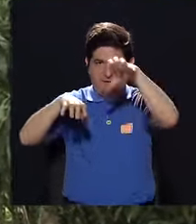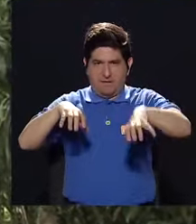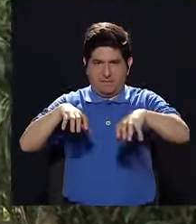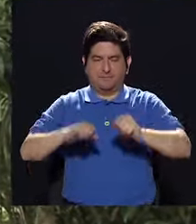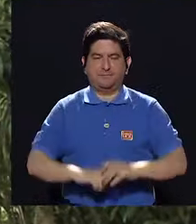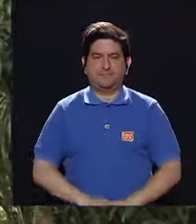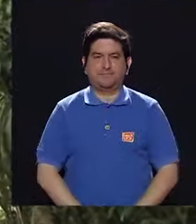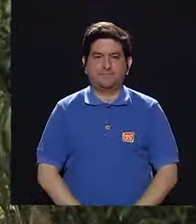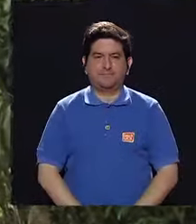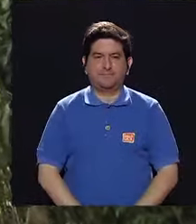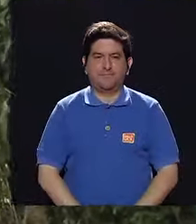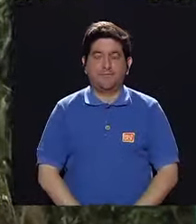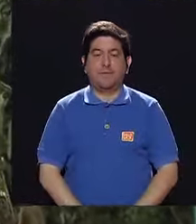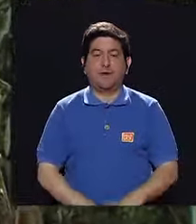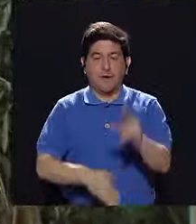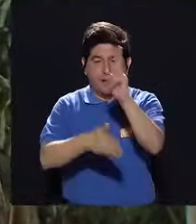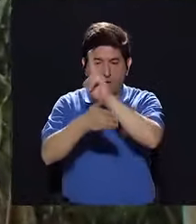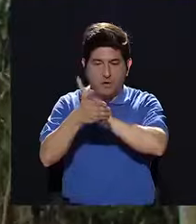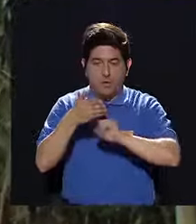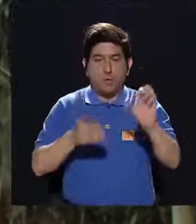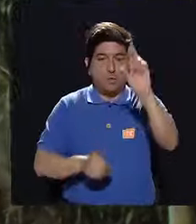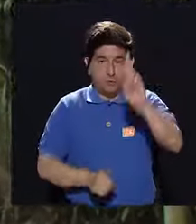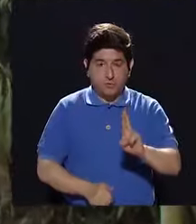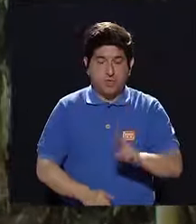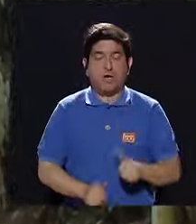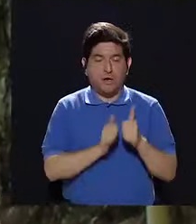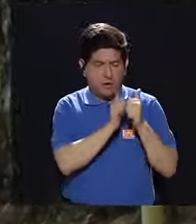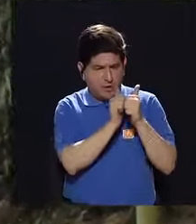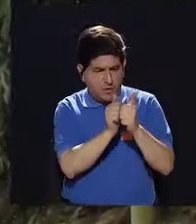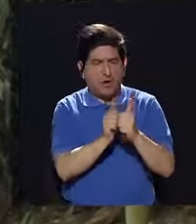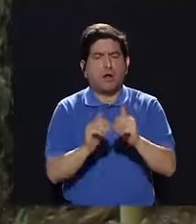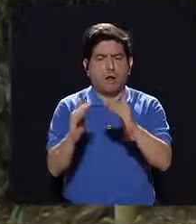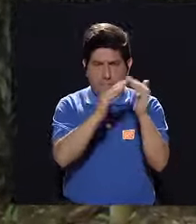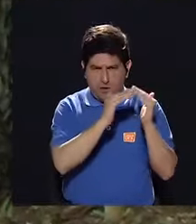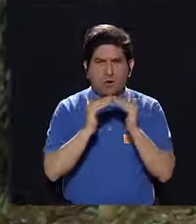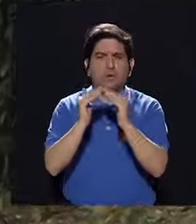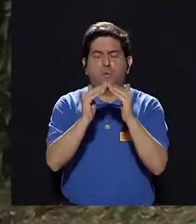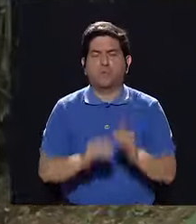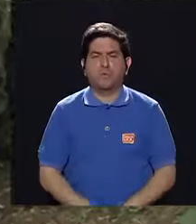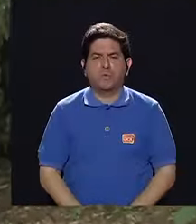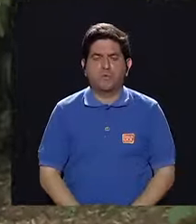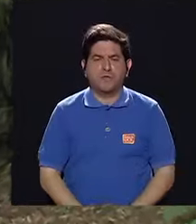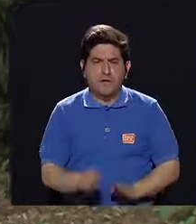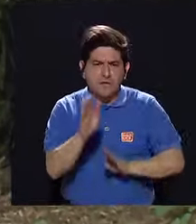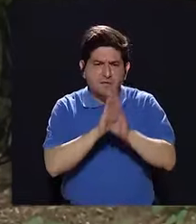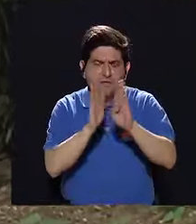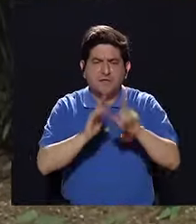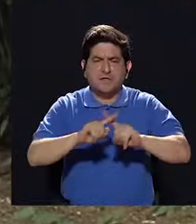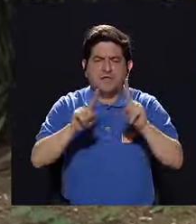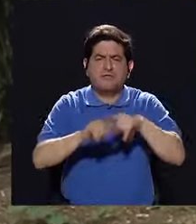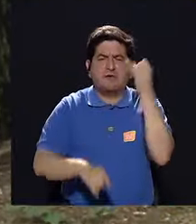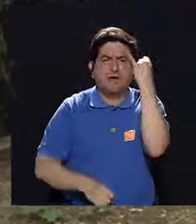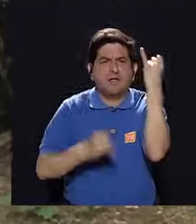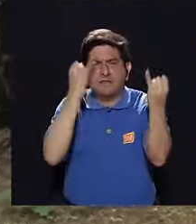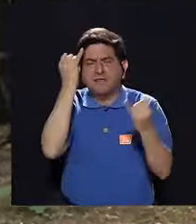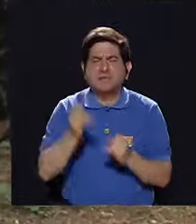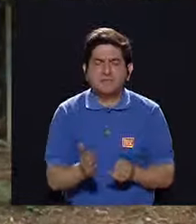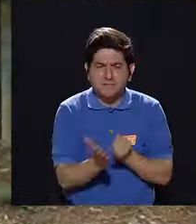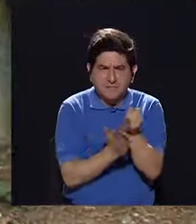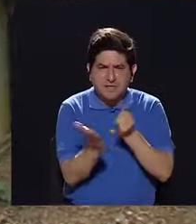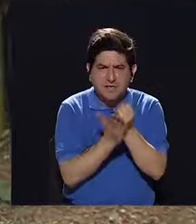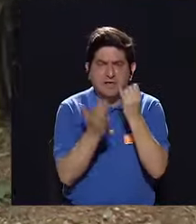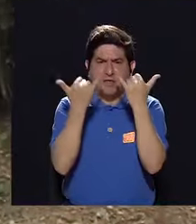cantón. La Universidad de Costa Rica ha venido acompañando a la comunidad mediante el desarrollo de varias